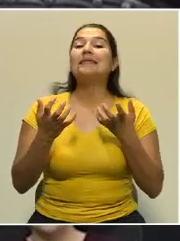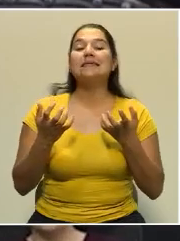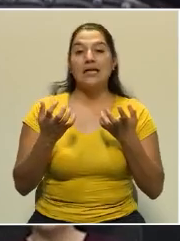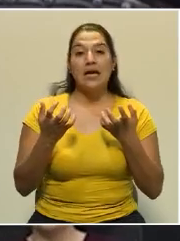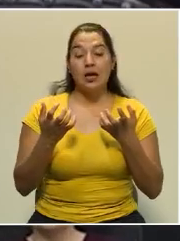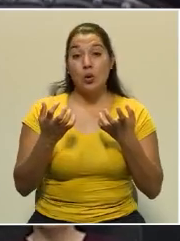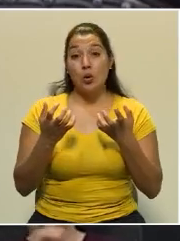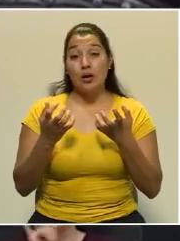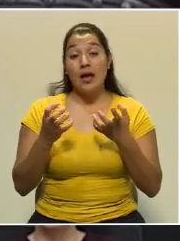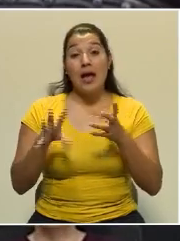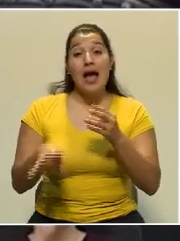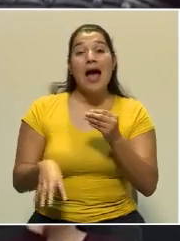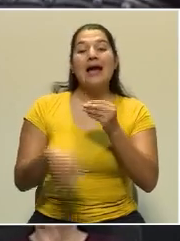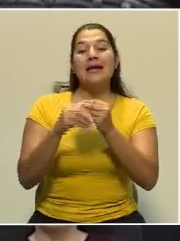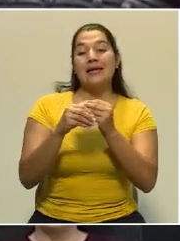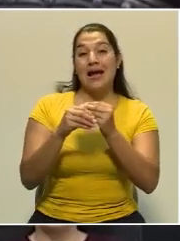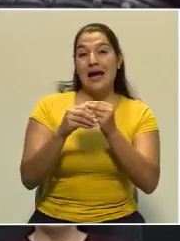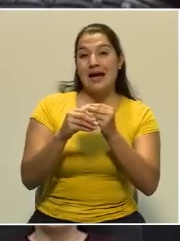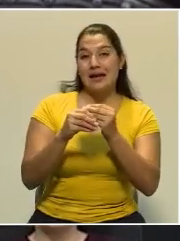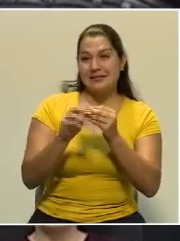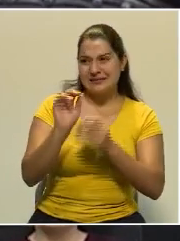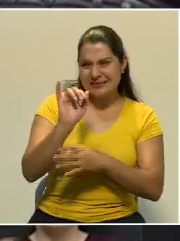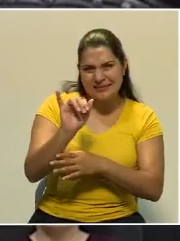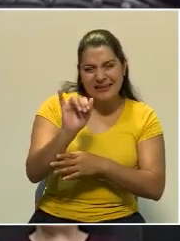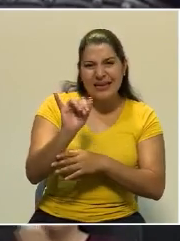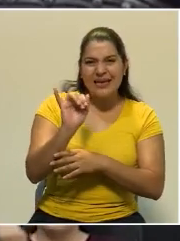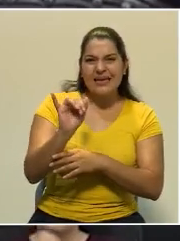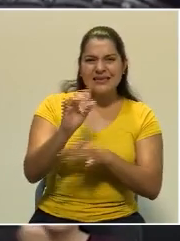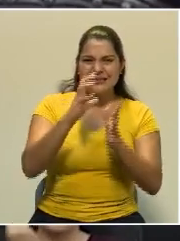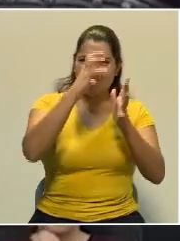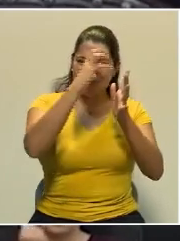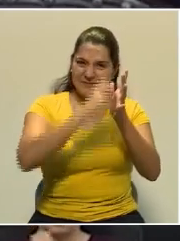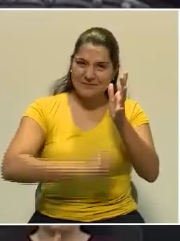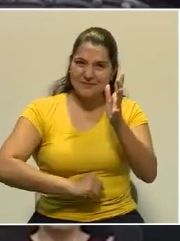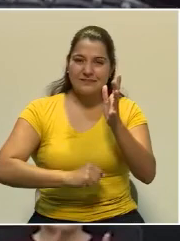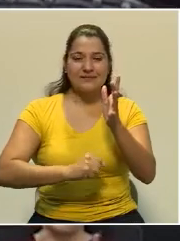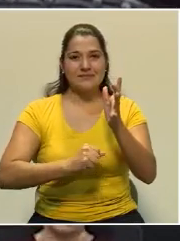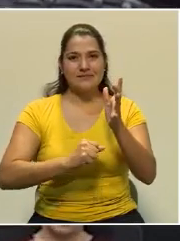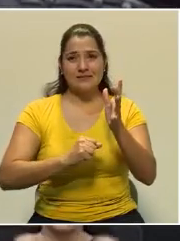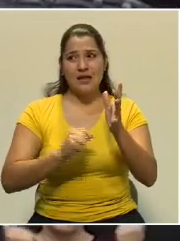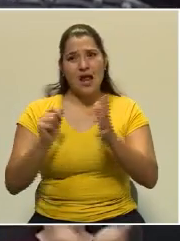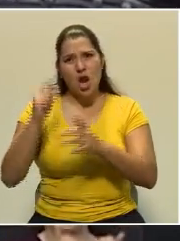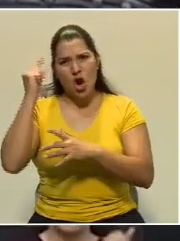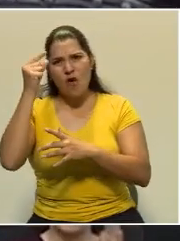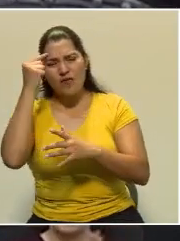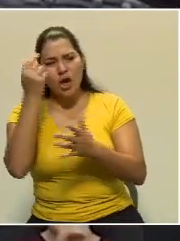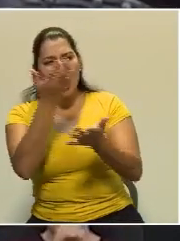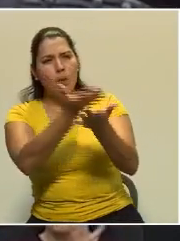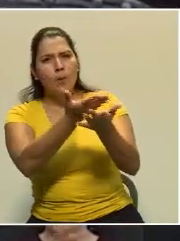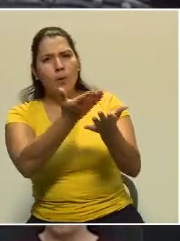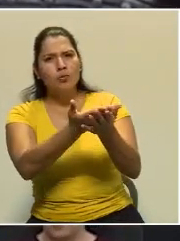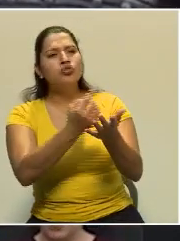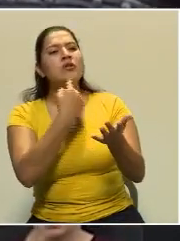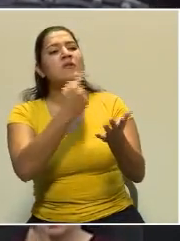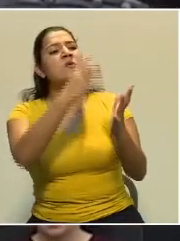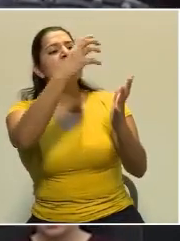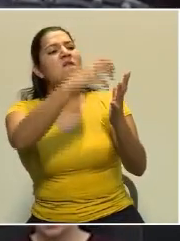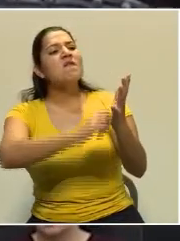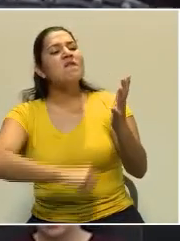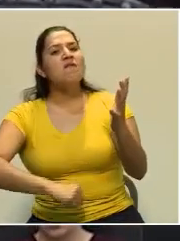ese recorte muy fuerte en perjuicio de las asociaciones de desarrollo que forman parte del sector